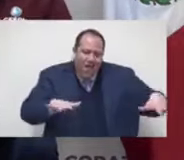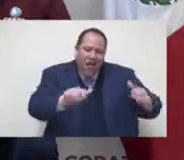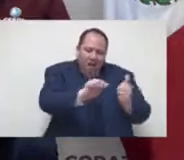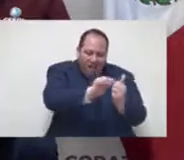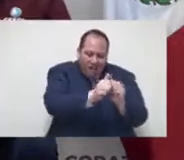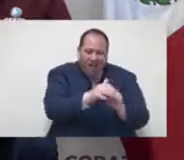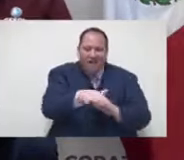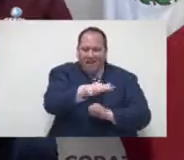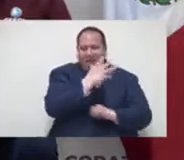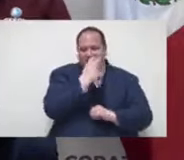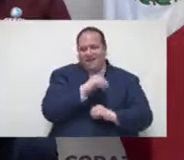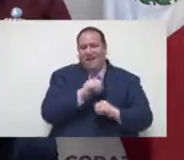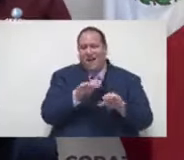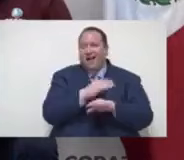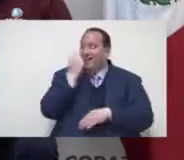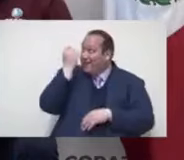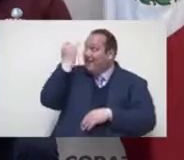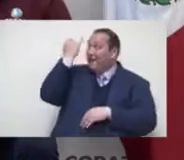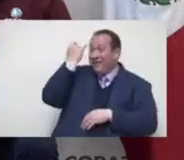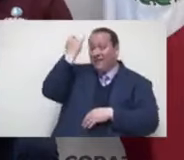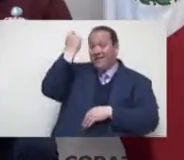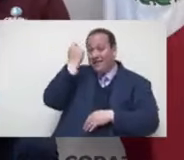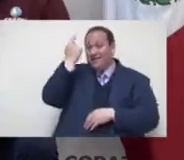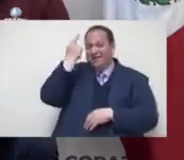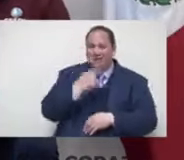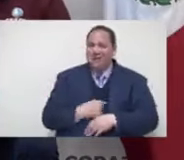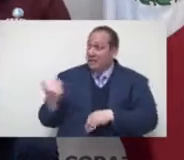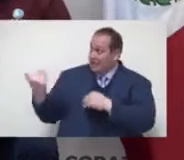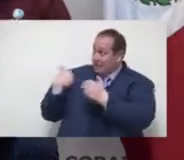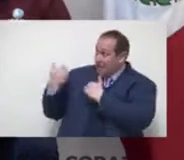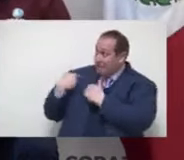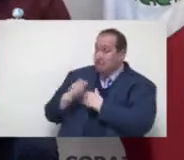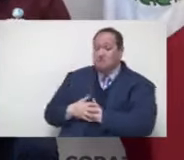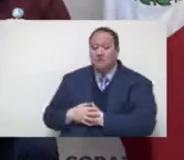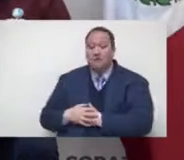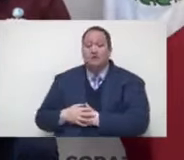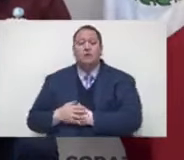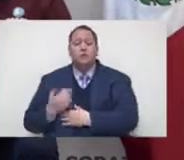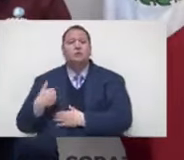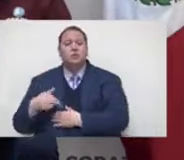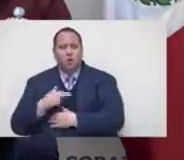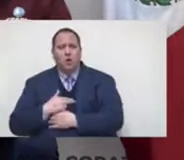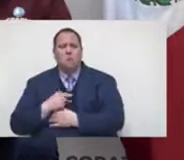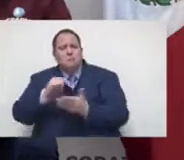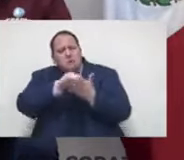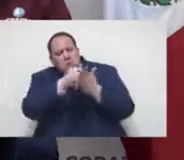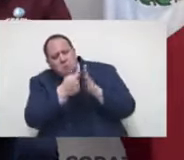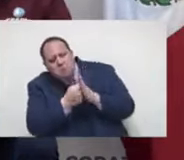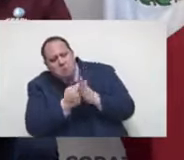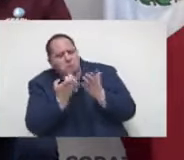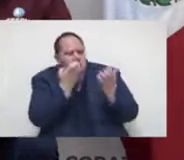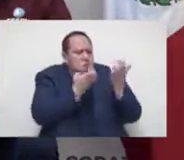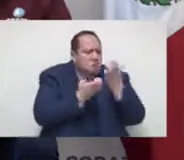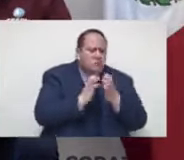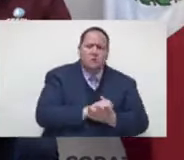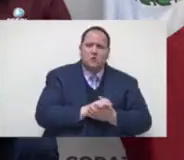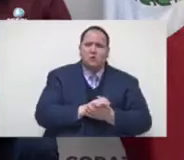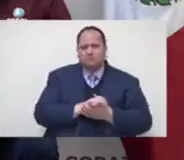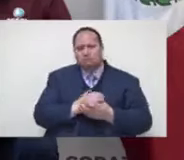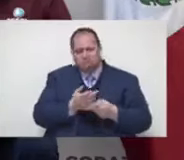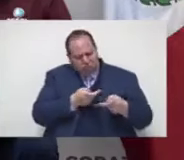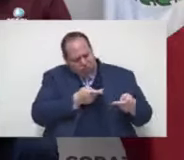zona. Ahí se acercaron ellos a nosotros y nosotros llevamos a cabo la parte técnica, que se refiere a, pues sí, a